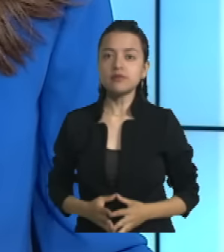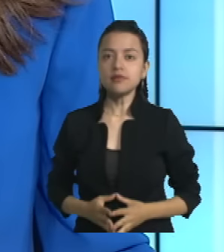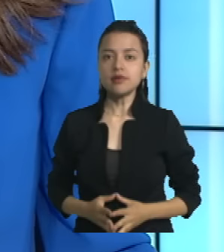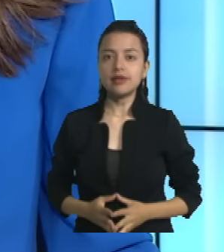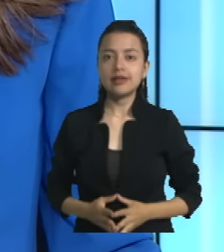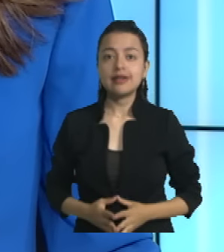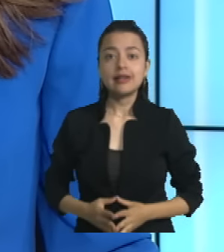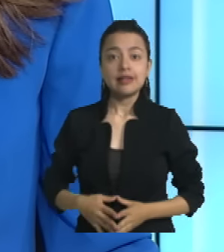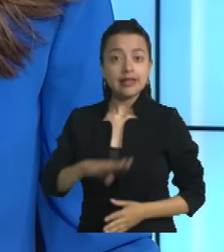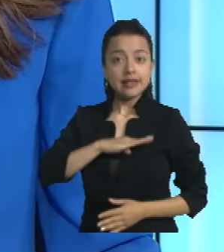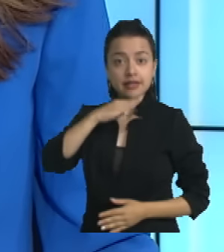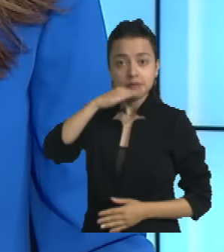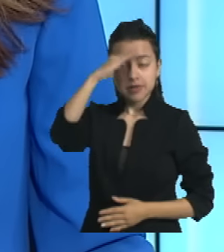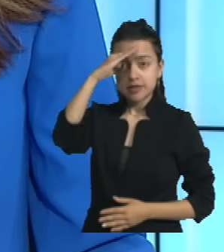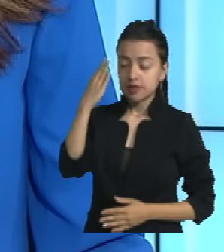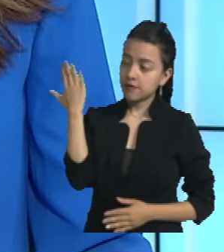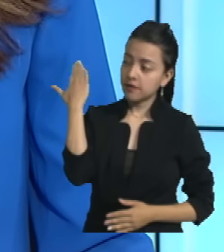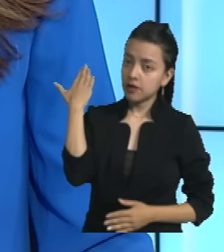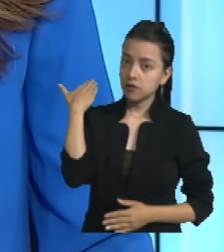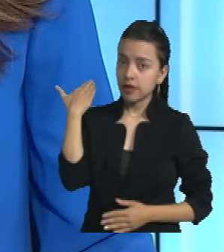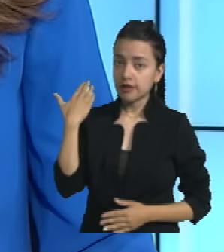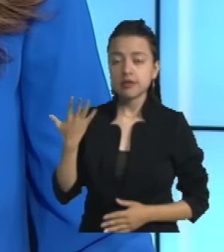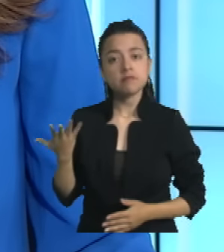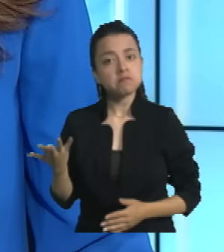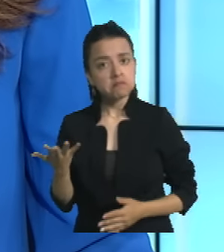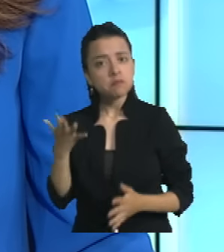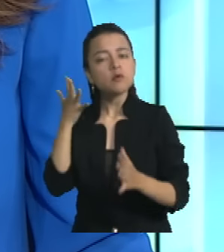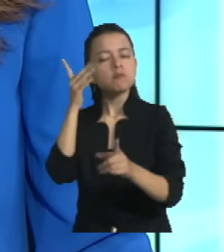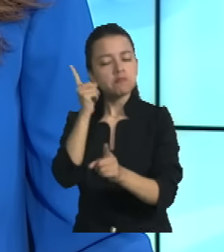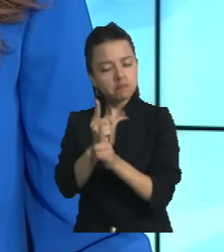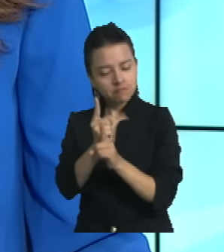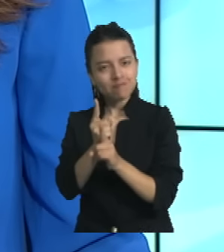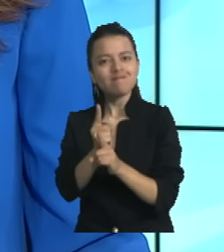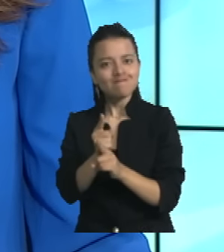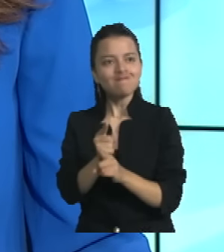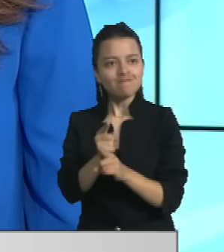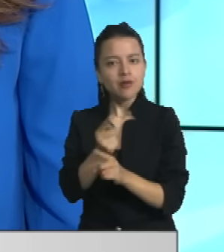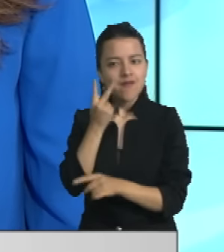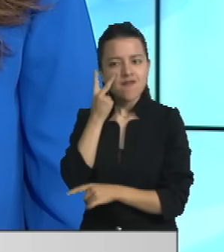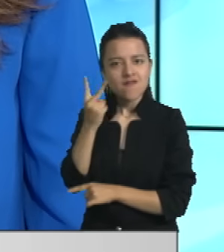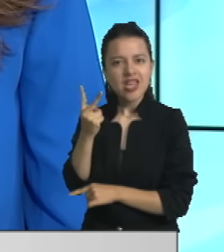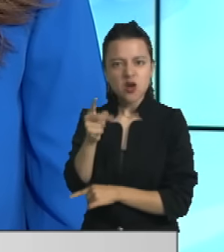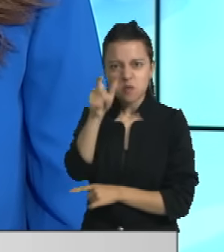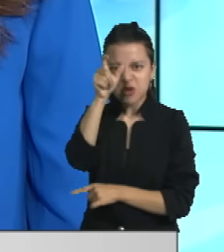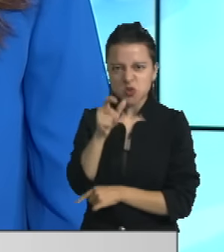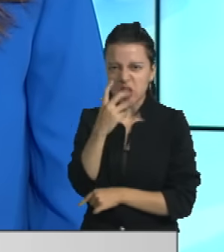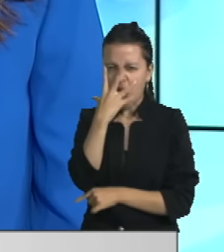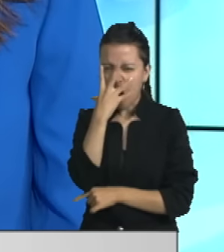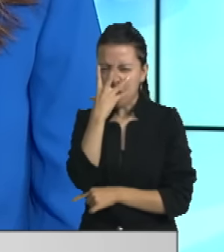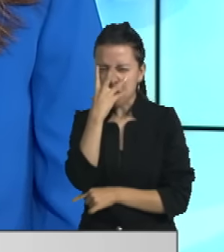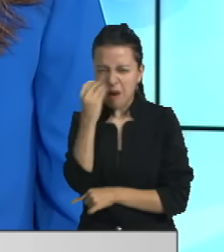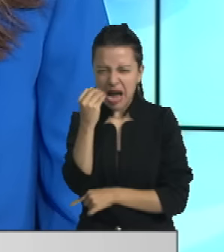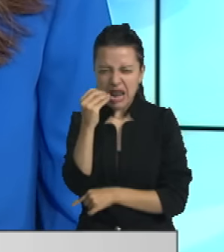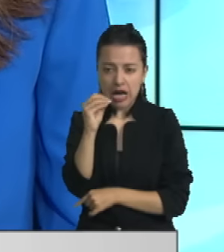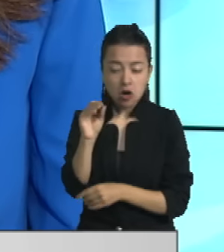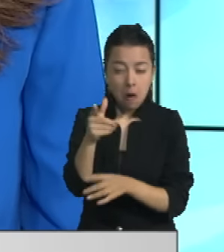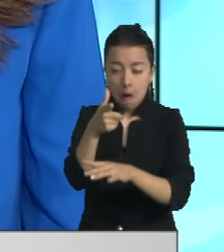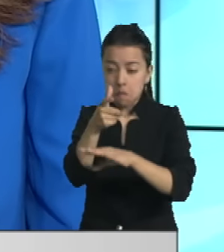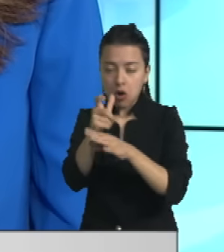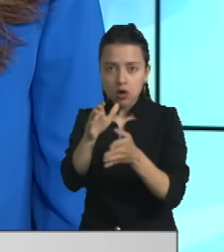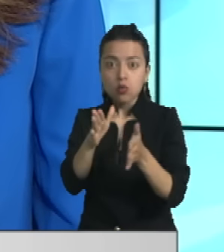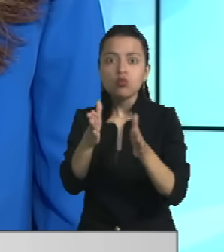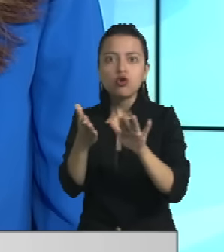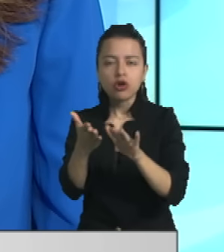volvemos el alcalde de Medellín Federico Gutiérrez confirmó el asesinato del sar de las drogas en el centro de la ciudad según la